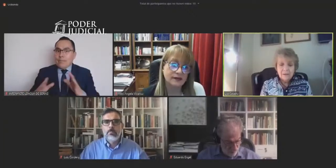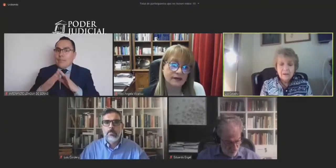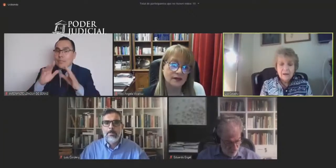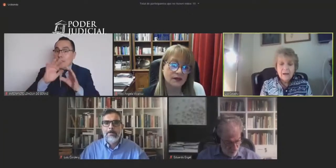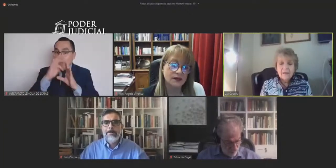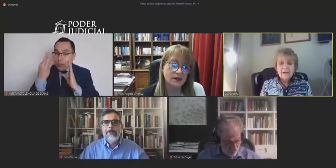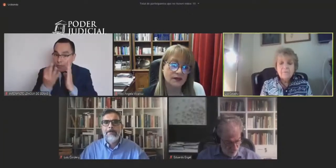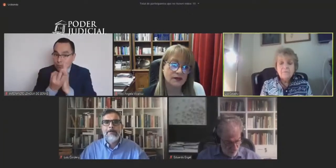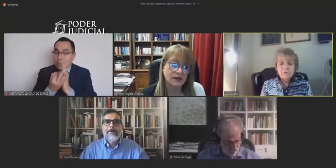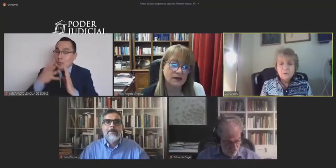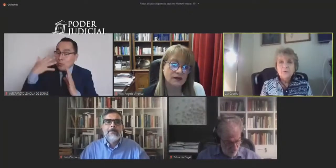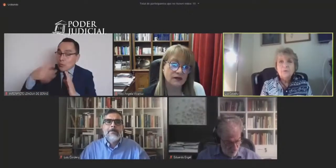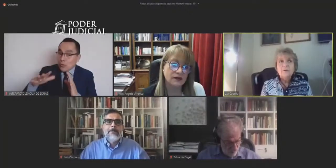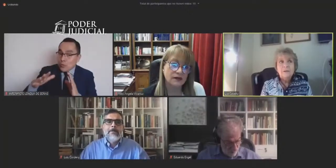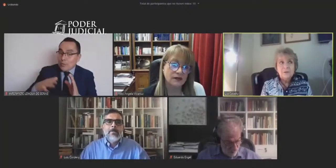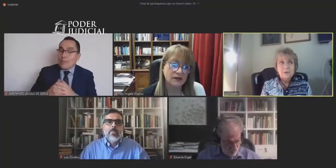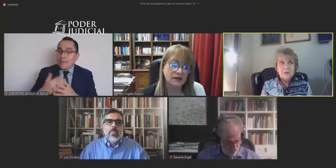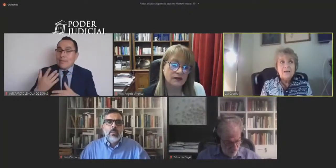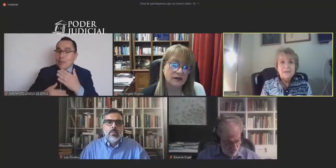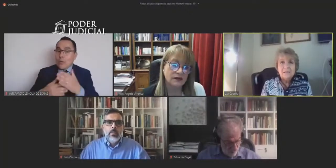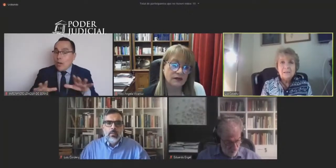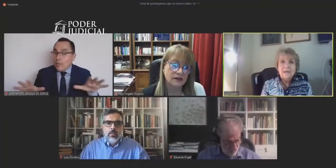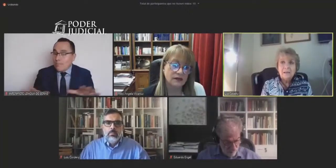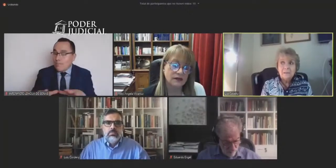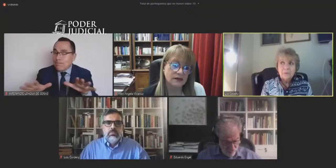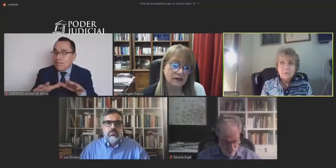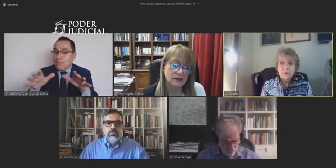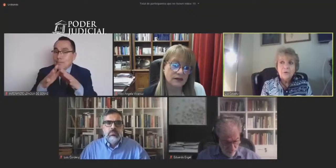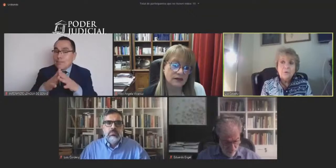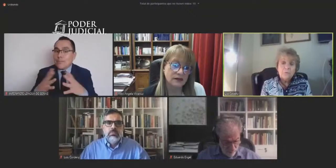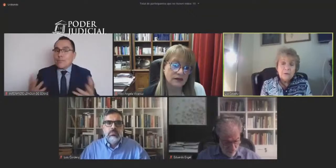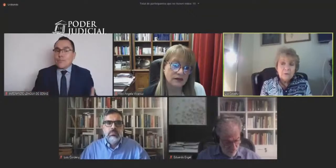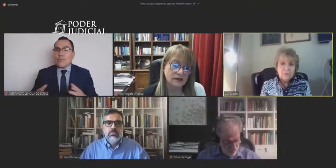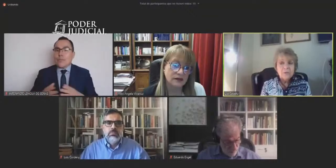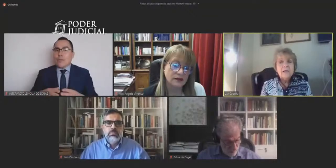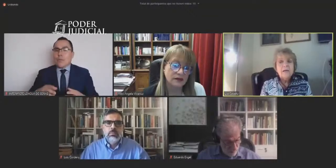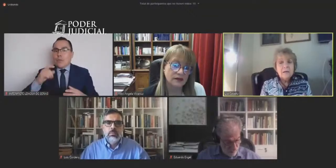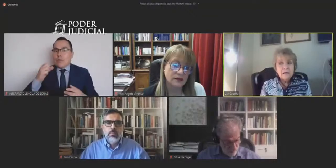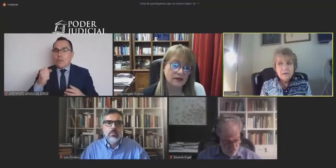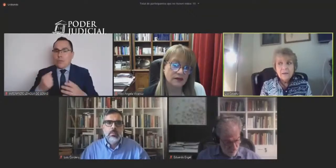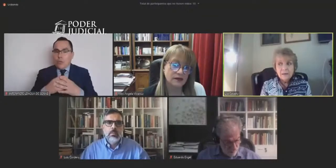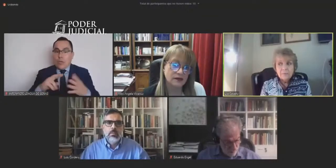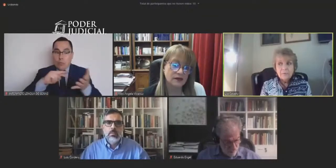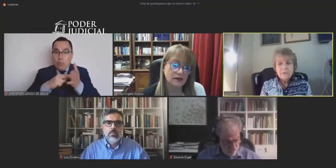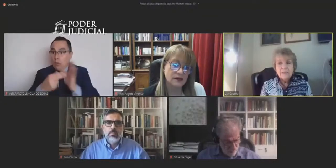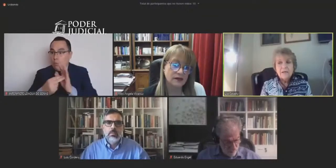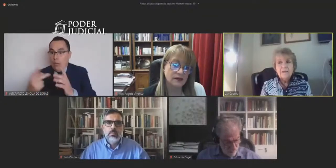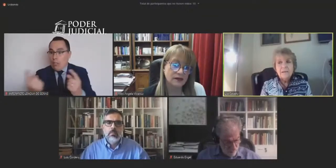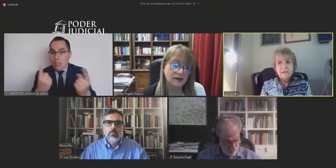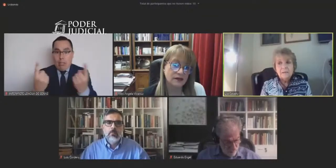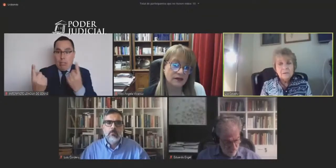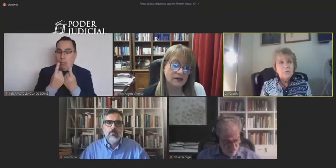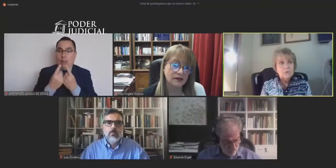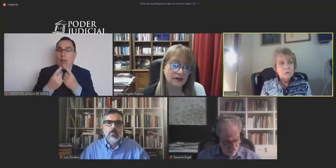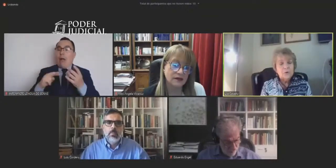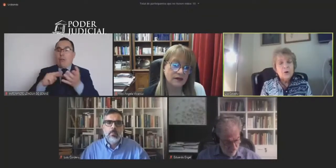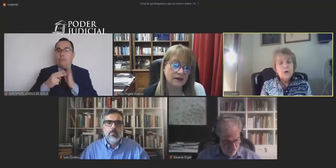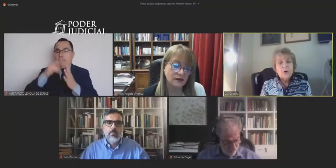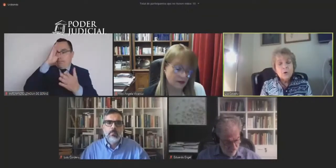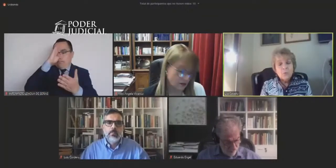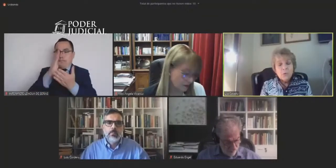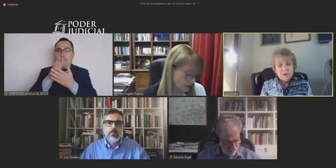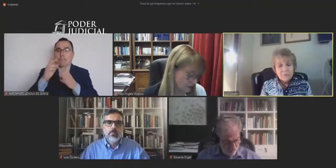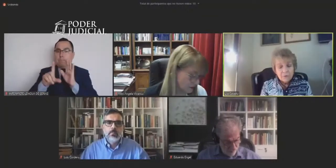fundamentalmente a la función jurisdiccional, es decir, a la resolución de conflictos y a la publicidad de esta